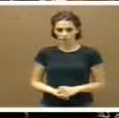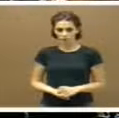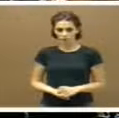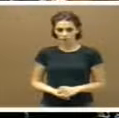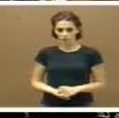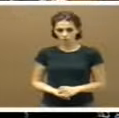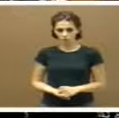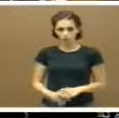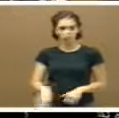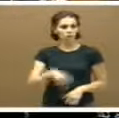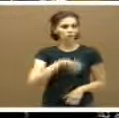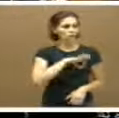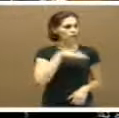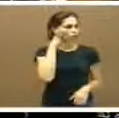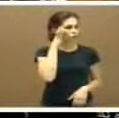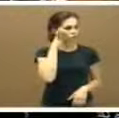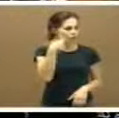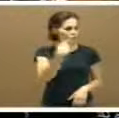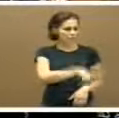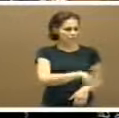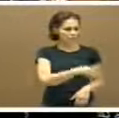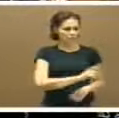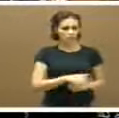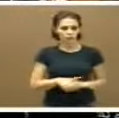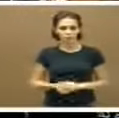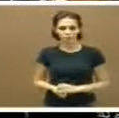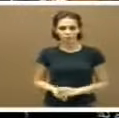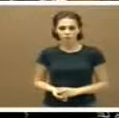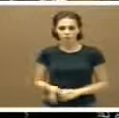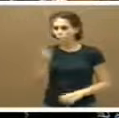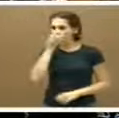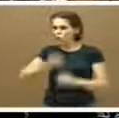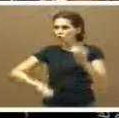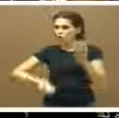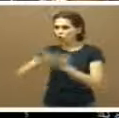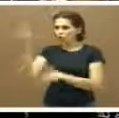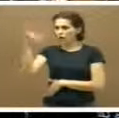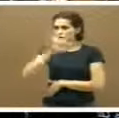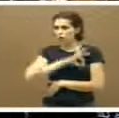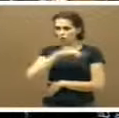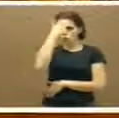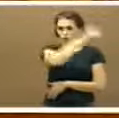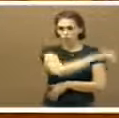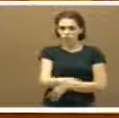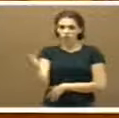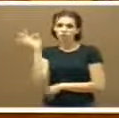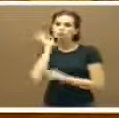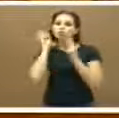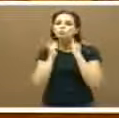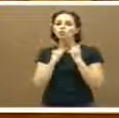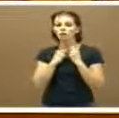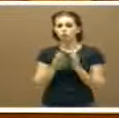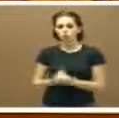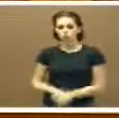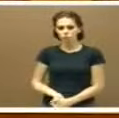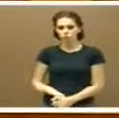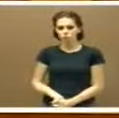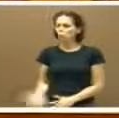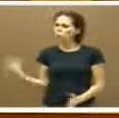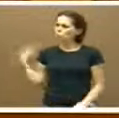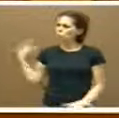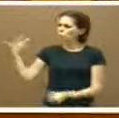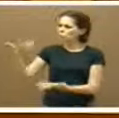señora presidenta, buenos días, señoras y señores diputados. Hacía